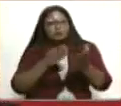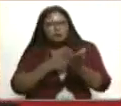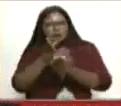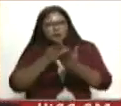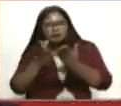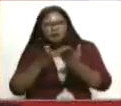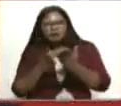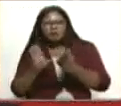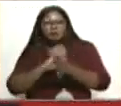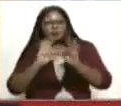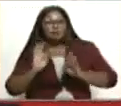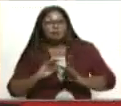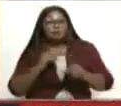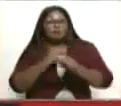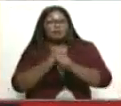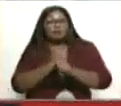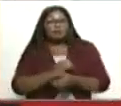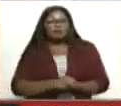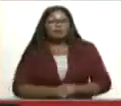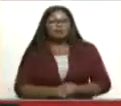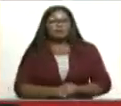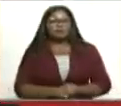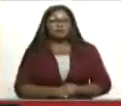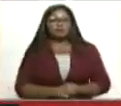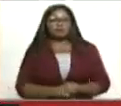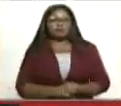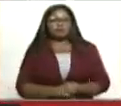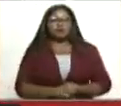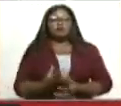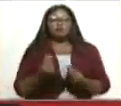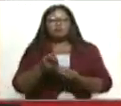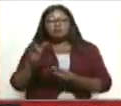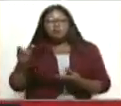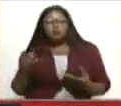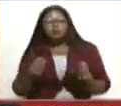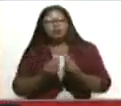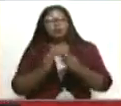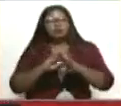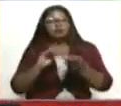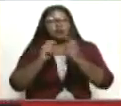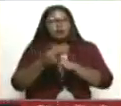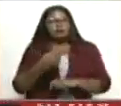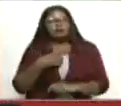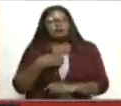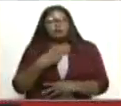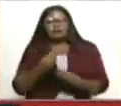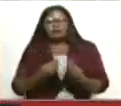de transformaciones y que mucha gente la acompañe, porque si no, esos cambios no van a ser posibles.